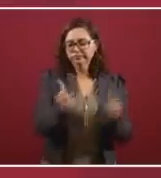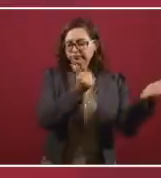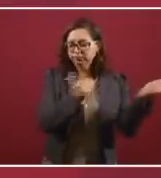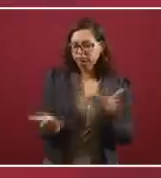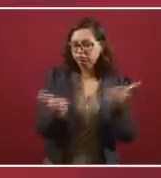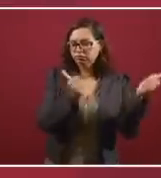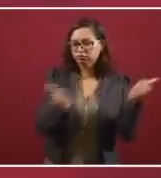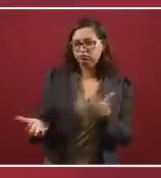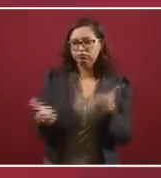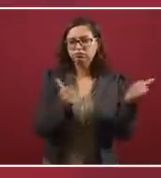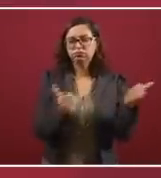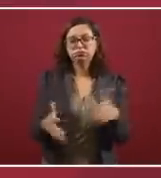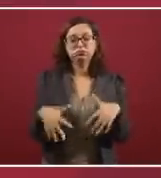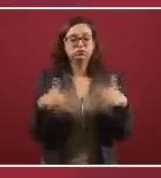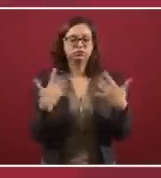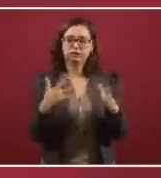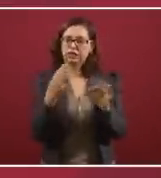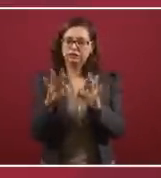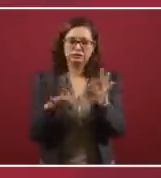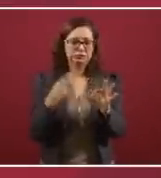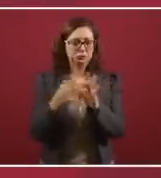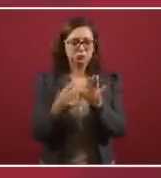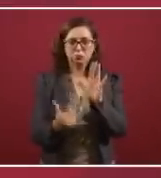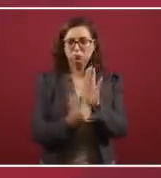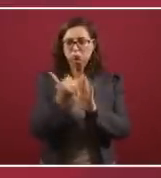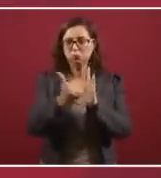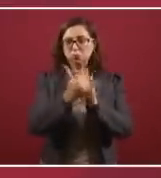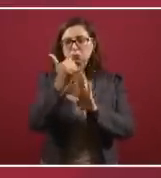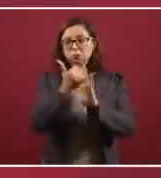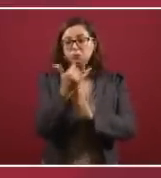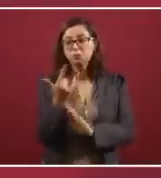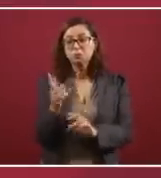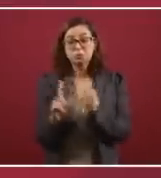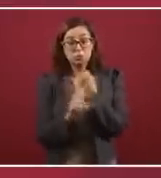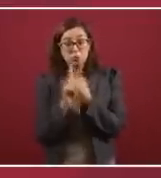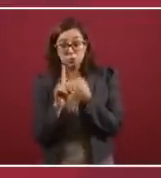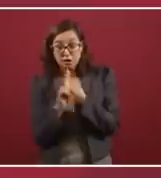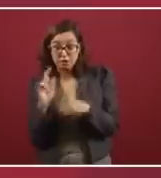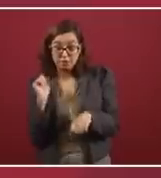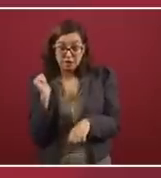totalmente concluido y no hay problema con